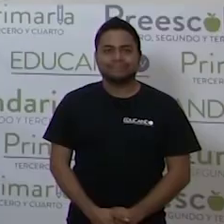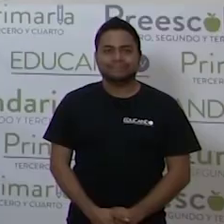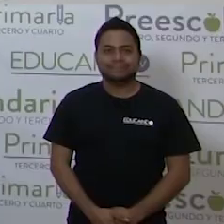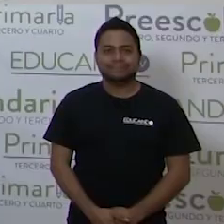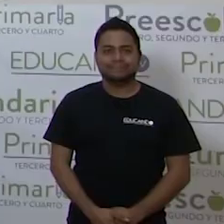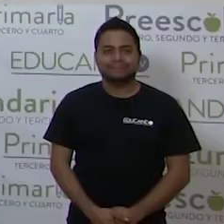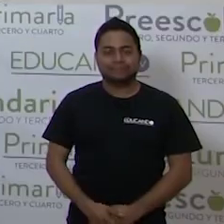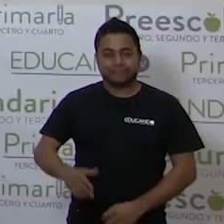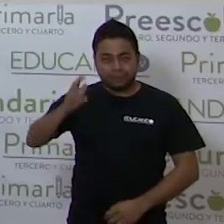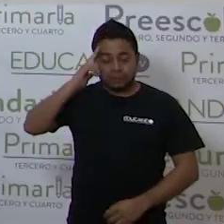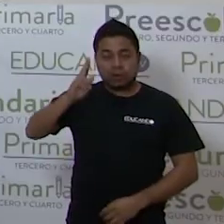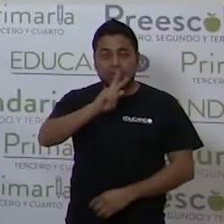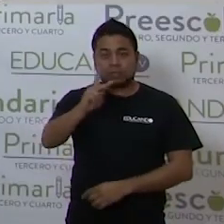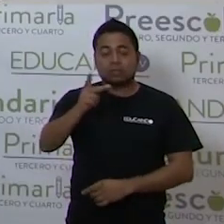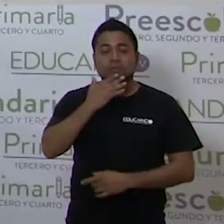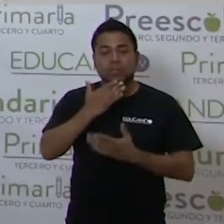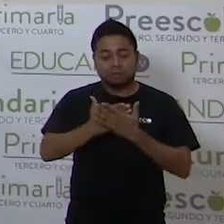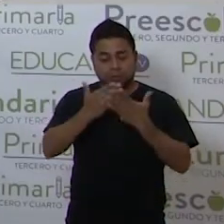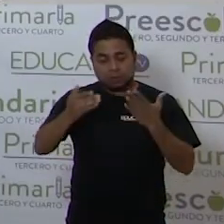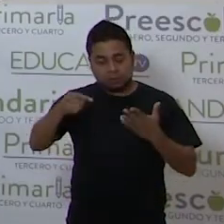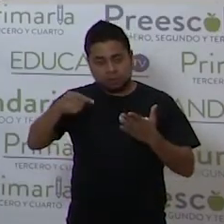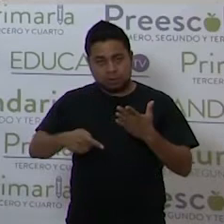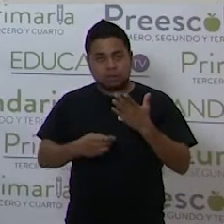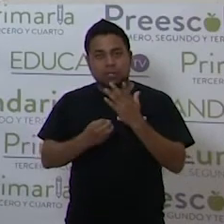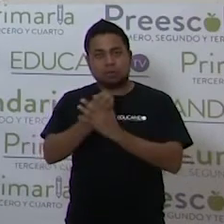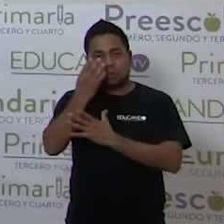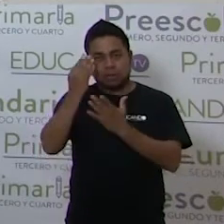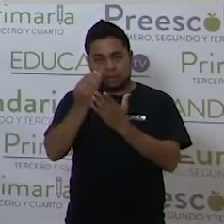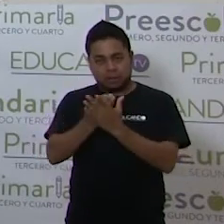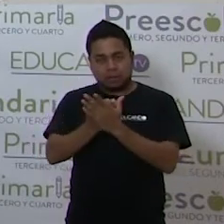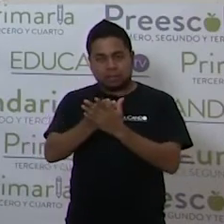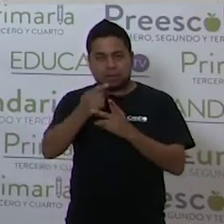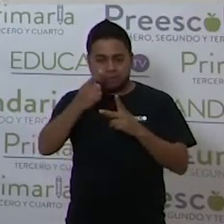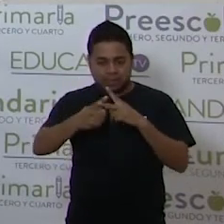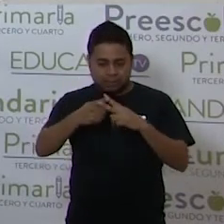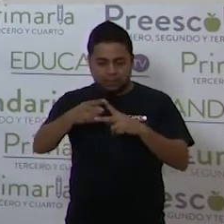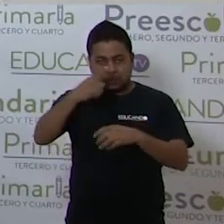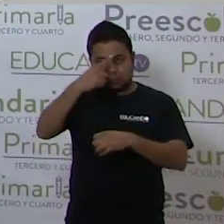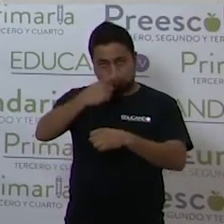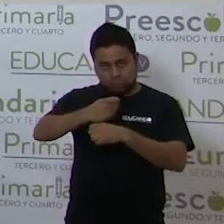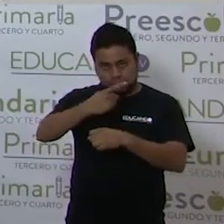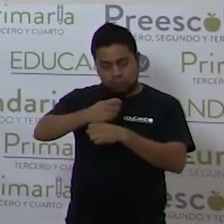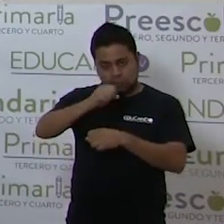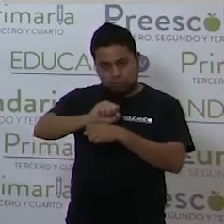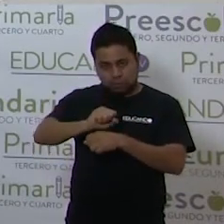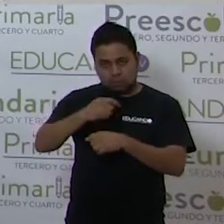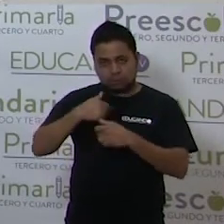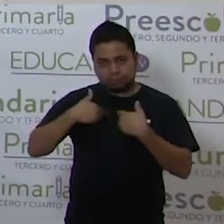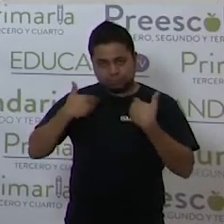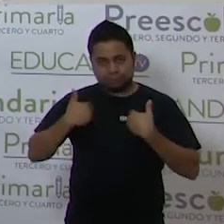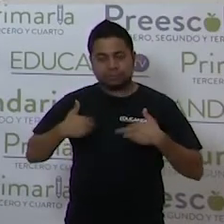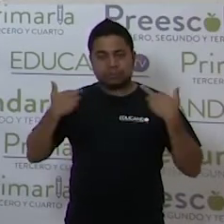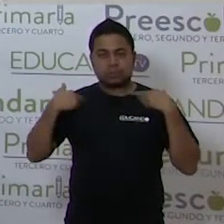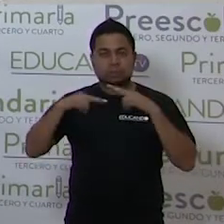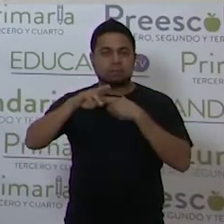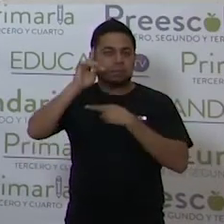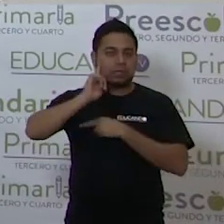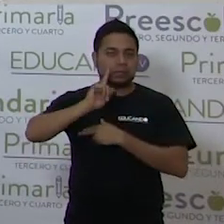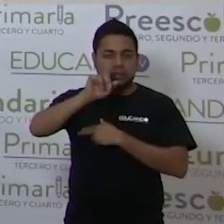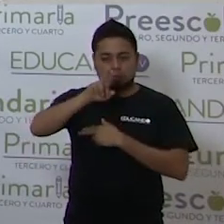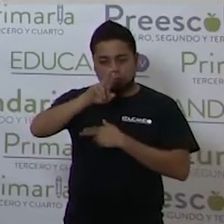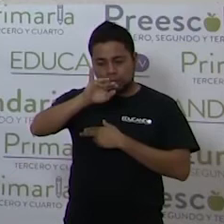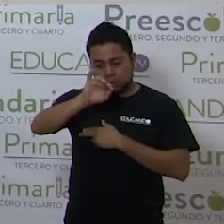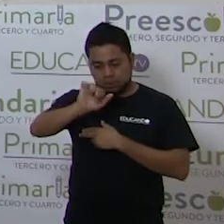hola a todos bienvenidos a una sesión más de matemáticas para primer grado de secundaria soy la profesora luisa y vamos a seguir